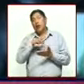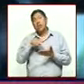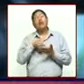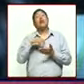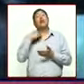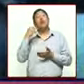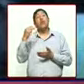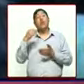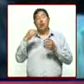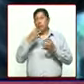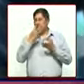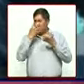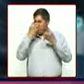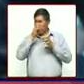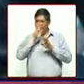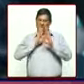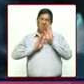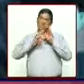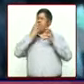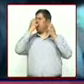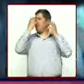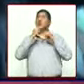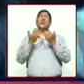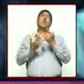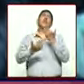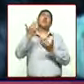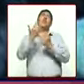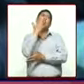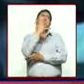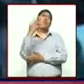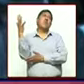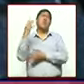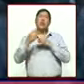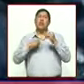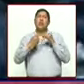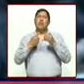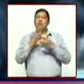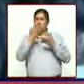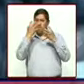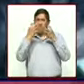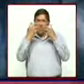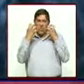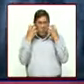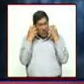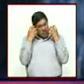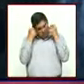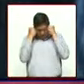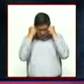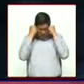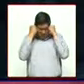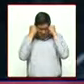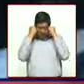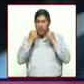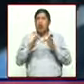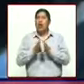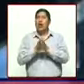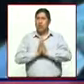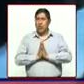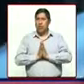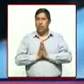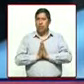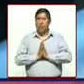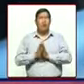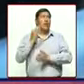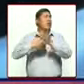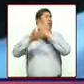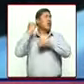tiene que ver con la indignación por los incendios forestales. Tiene que ver con la molestia de la gente, porque de una vez están pidiendo, y lo vienen